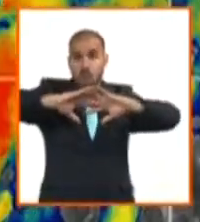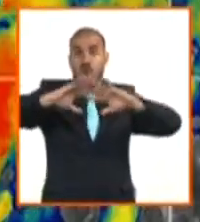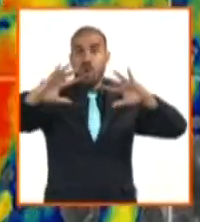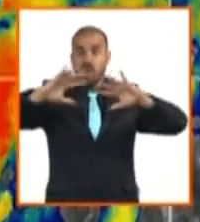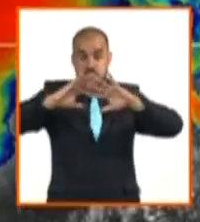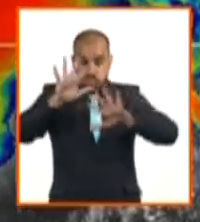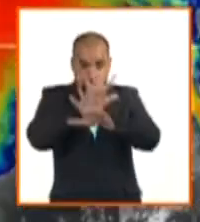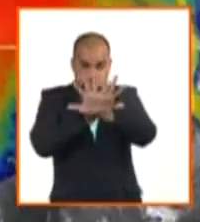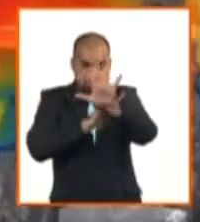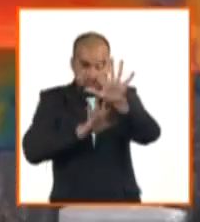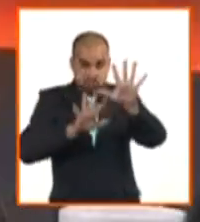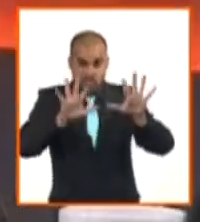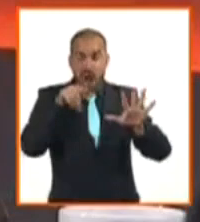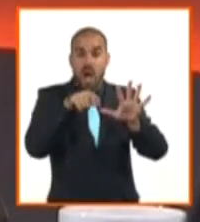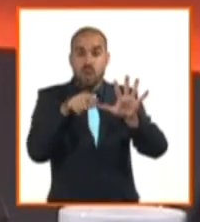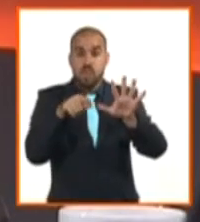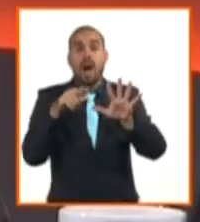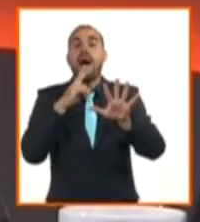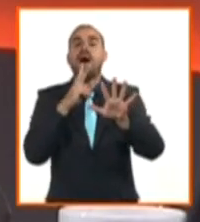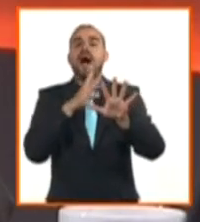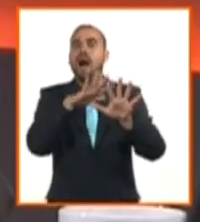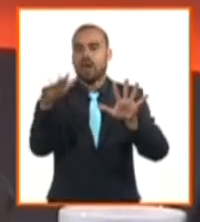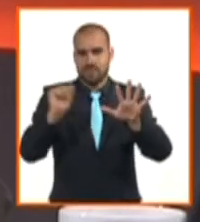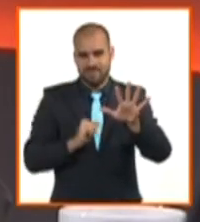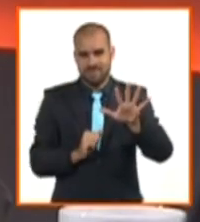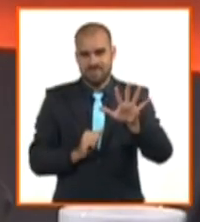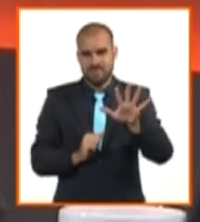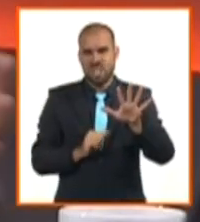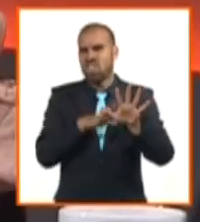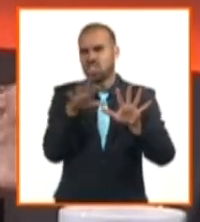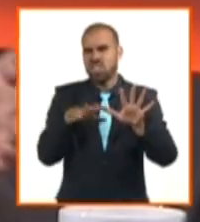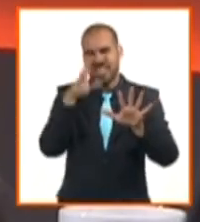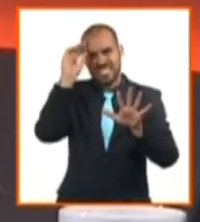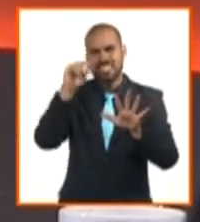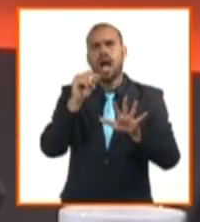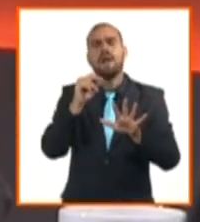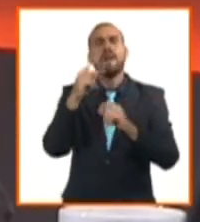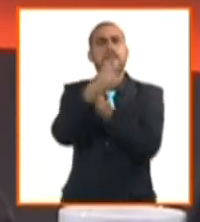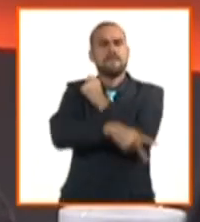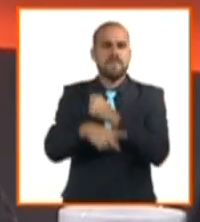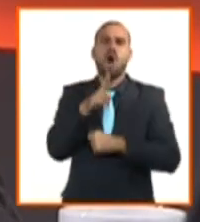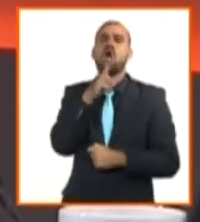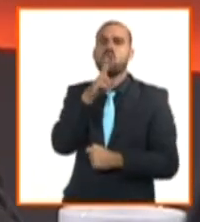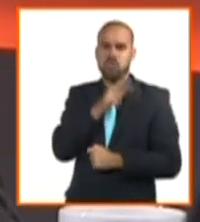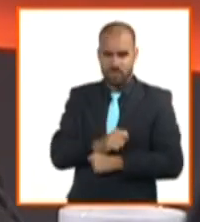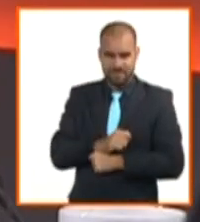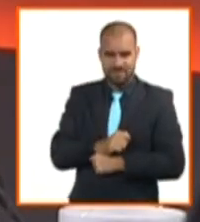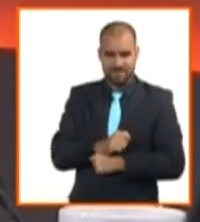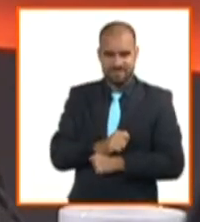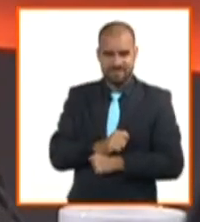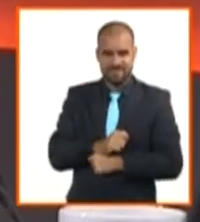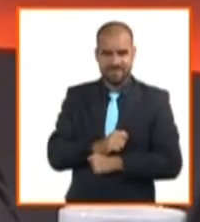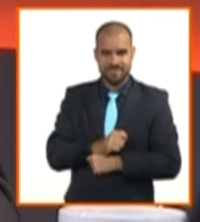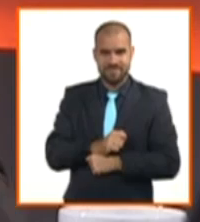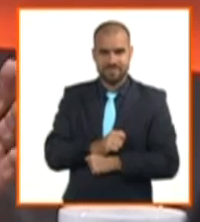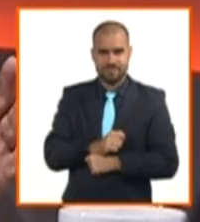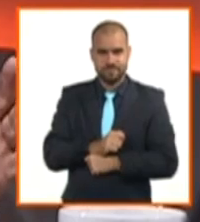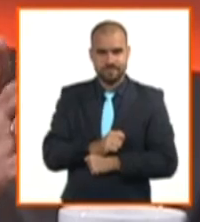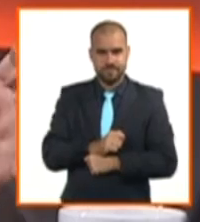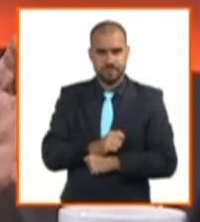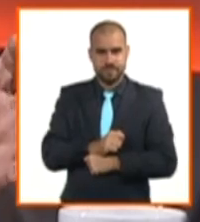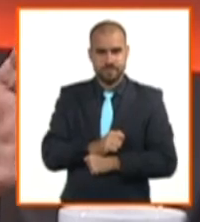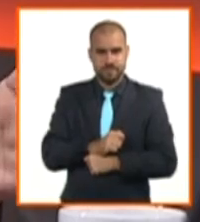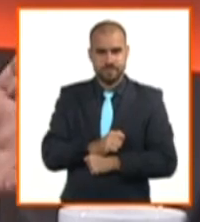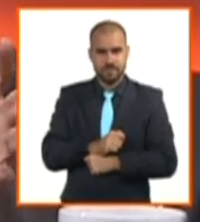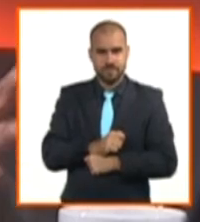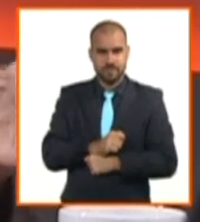a la zona del golfo de honduras y al este de la península de yucatán es